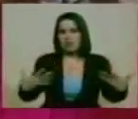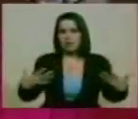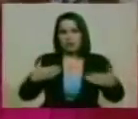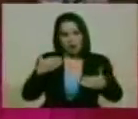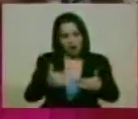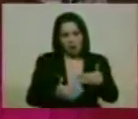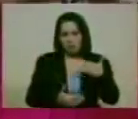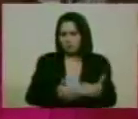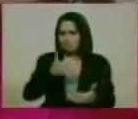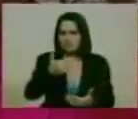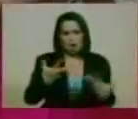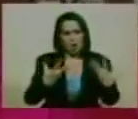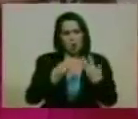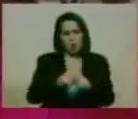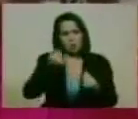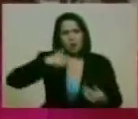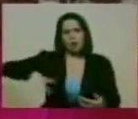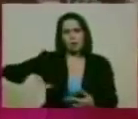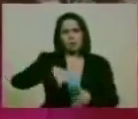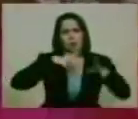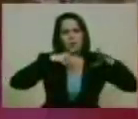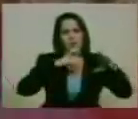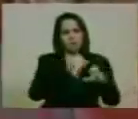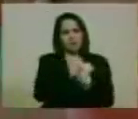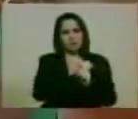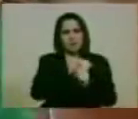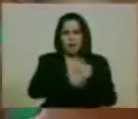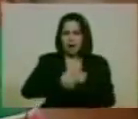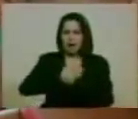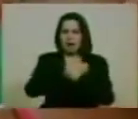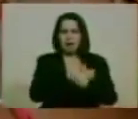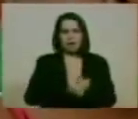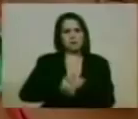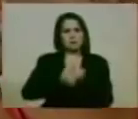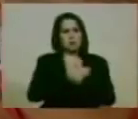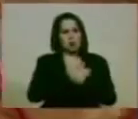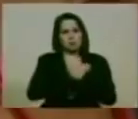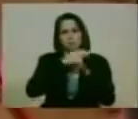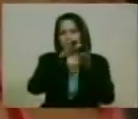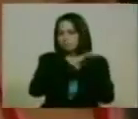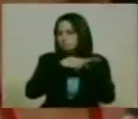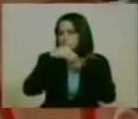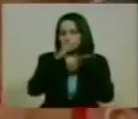junto al pueblo, teniendo la confianza, el amor, la ternura